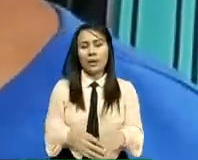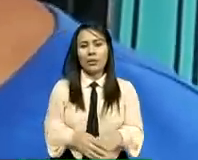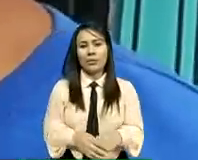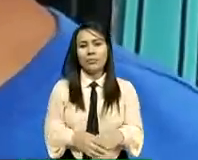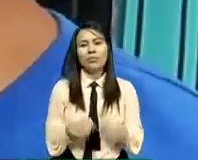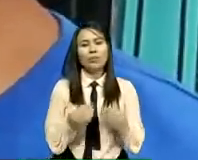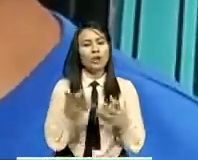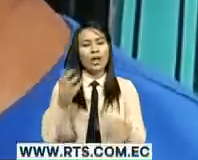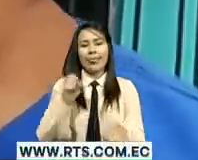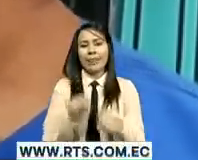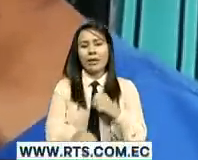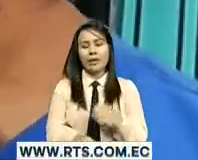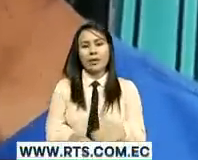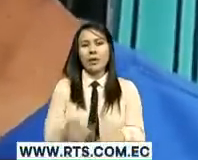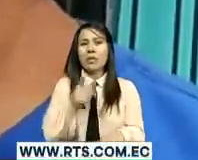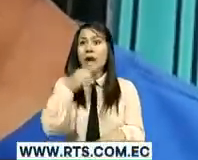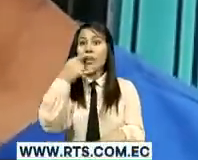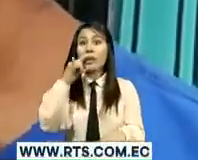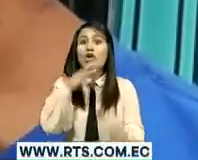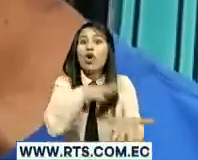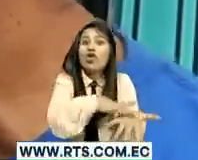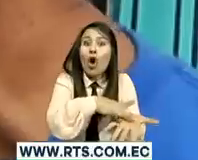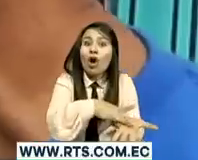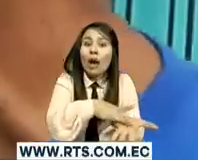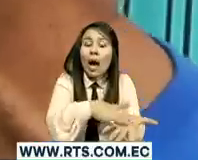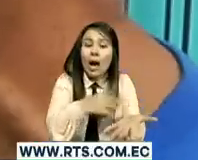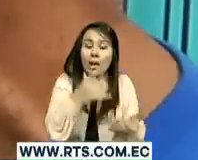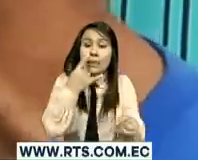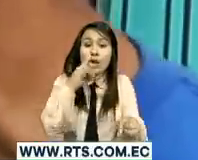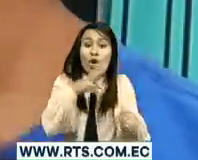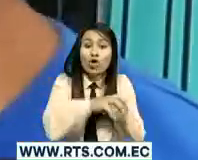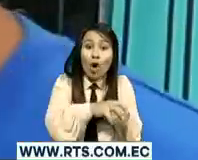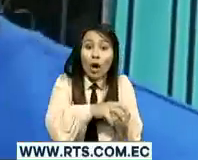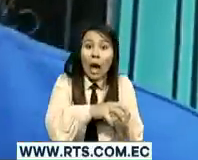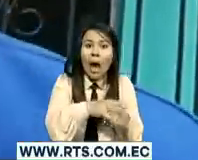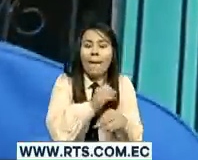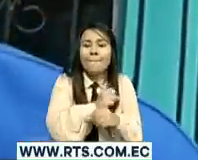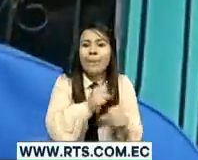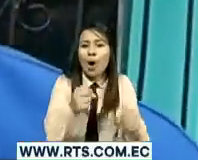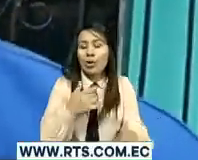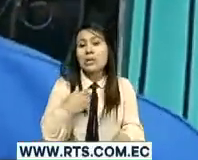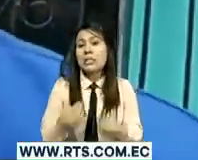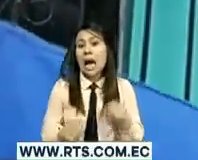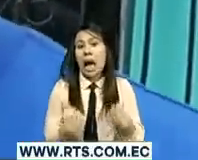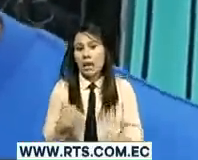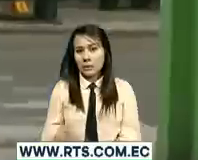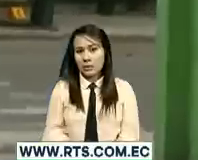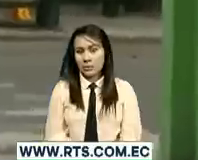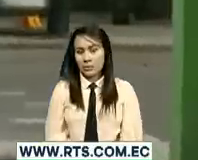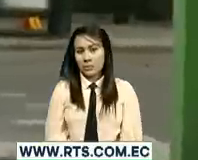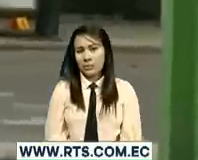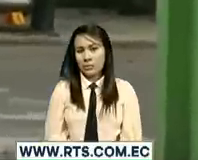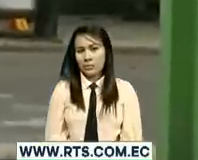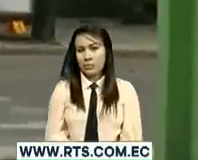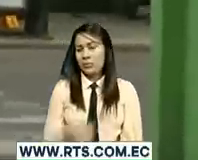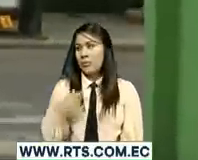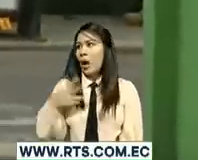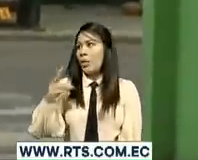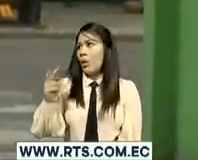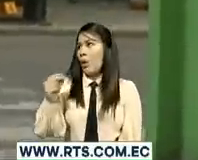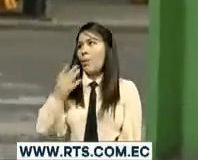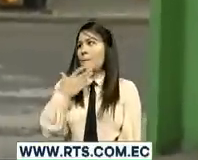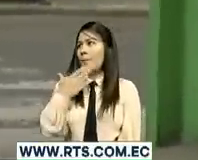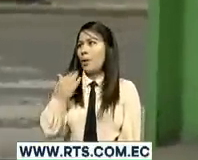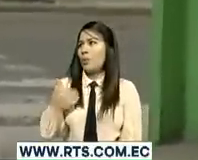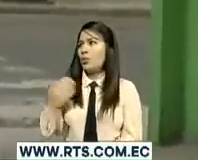dañino para las personas. Imagínense que coge un niño o una persona. Antes alguien llamó por teléfono, según la policía, llamó por teléfono y llegaron ellos. Me dice, venían los basureros,